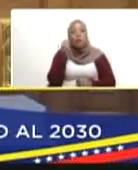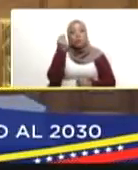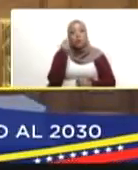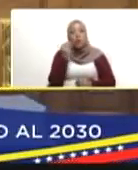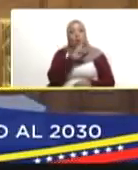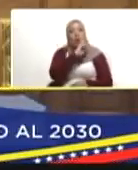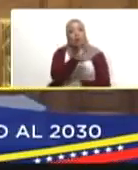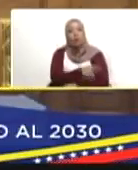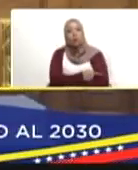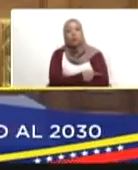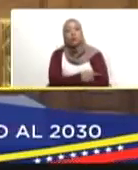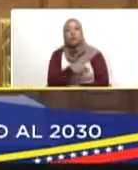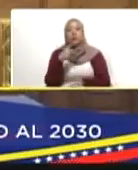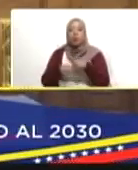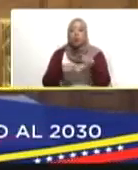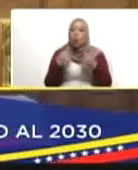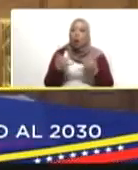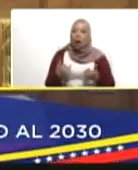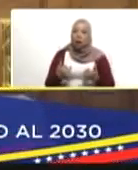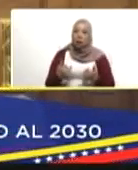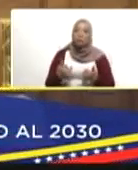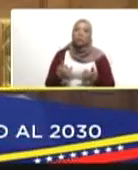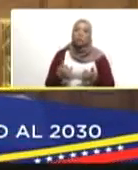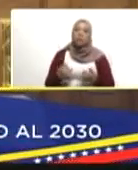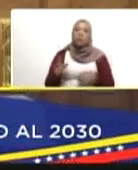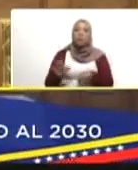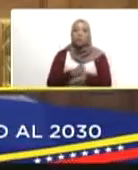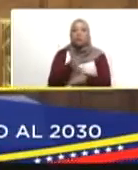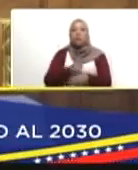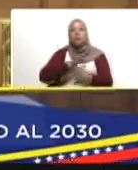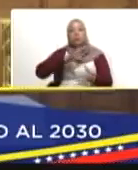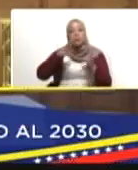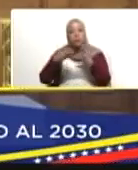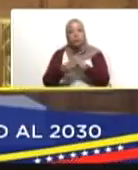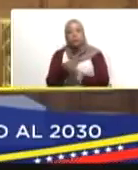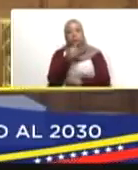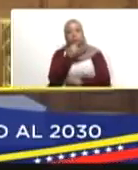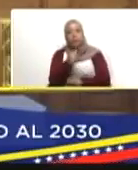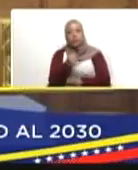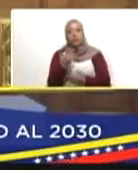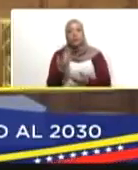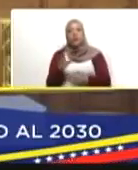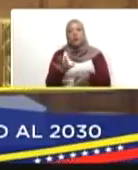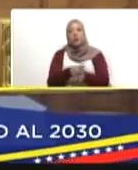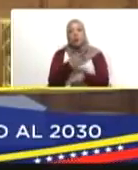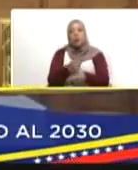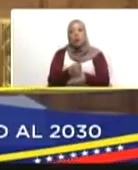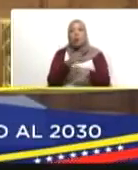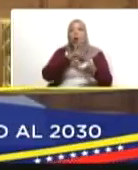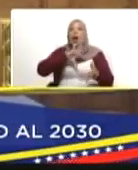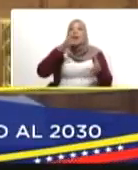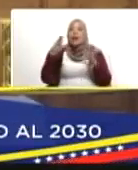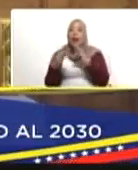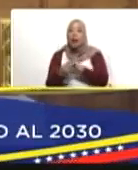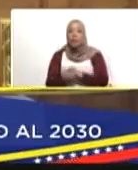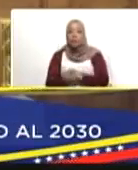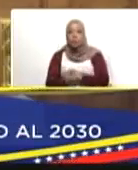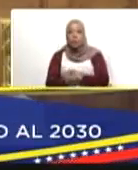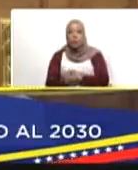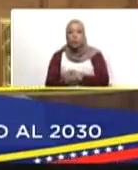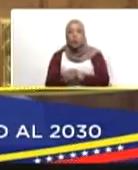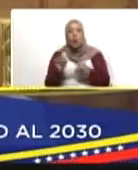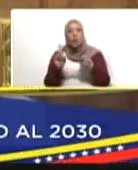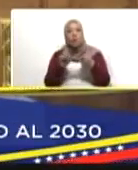esfuerzo de prioridades la primera transformación la primera gran transformación la